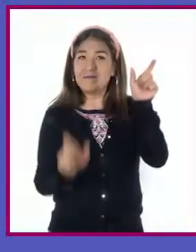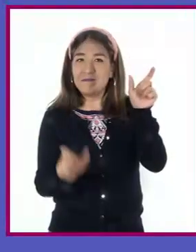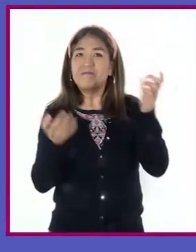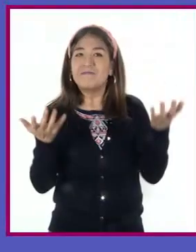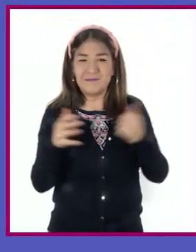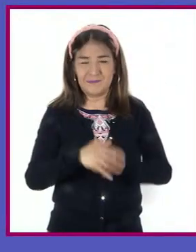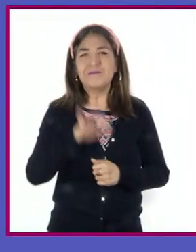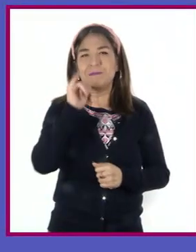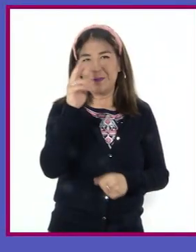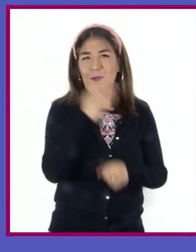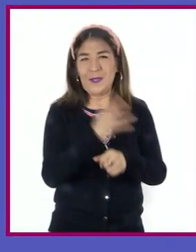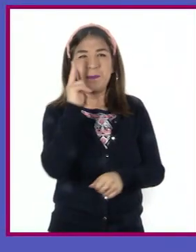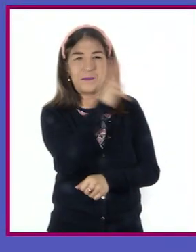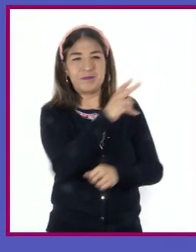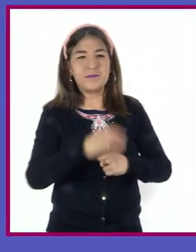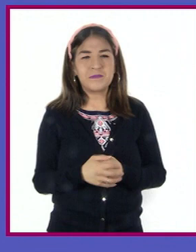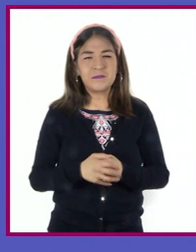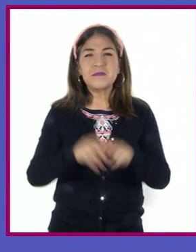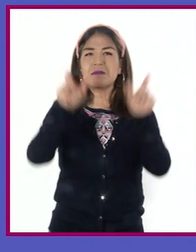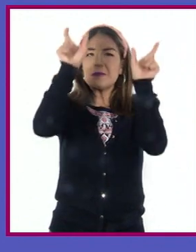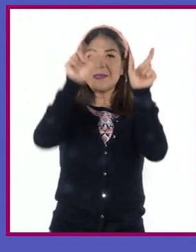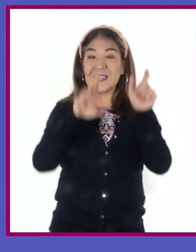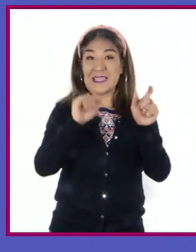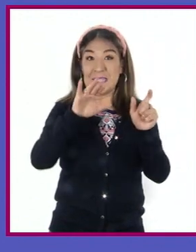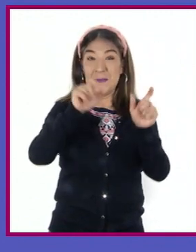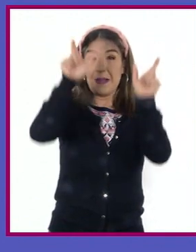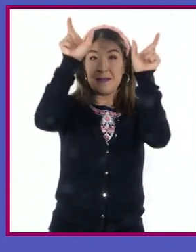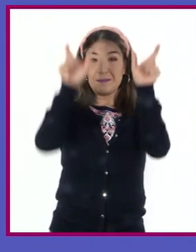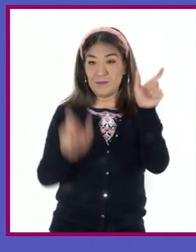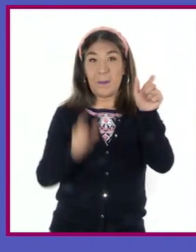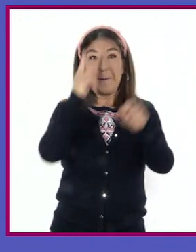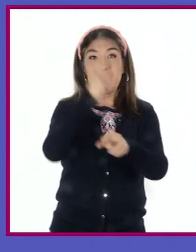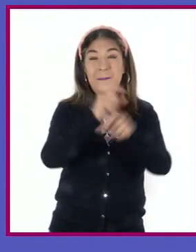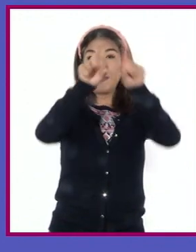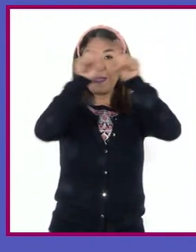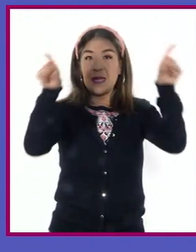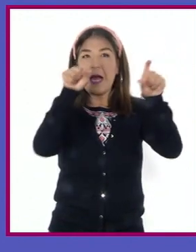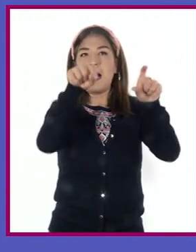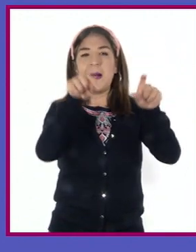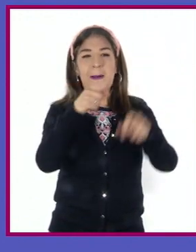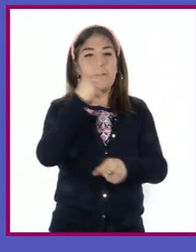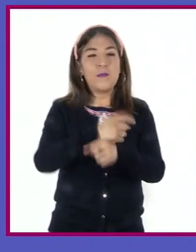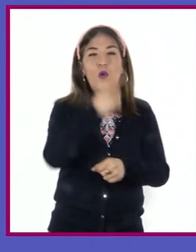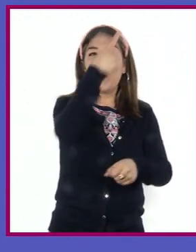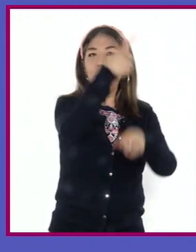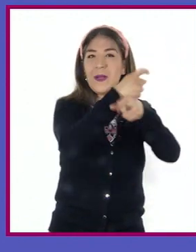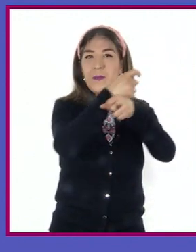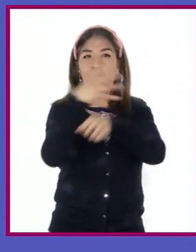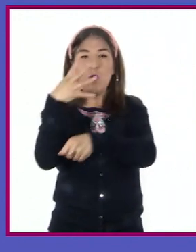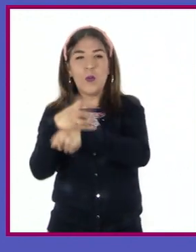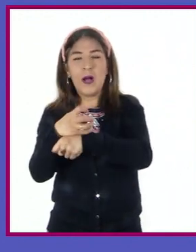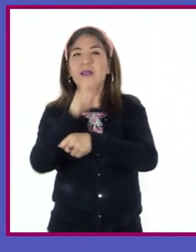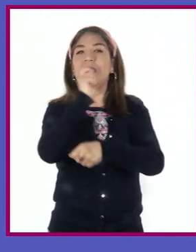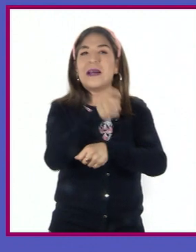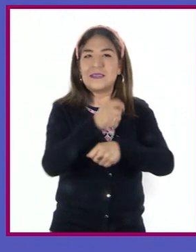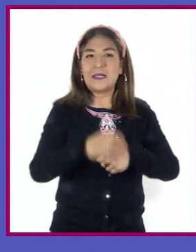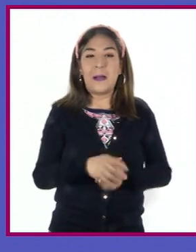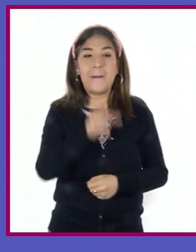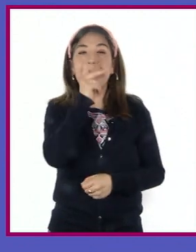o establece la comparación. ¿Cómo interpretas esto, Leslie? Yo veo la comparación en